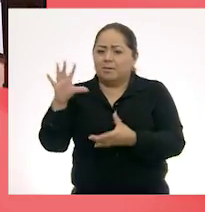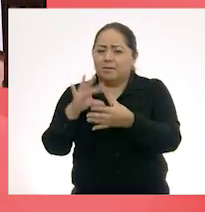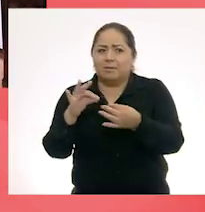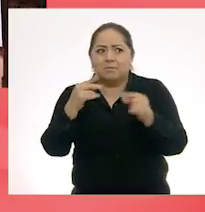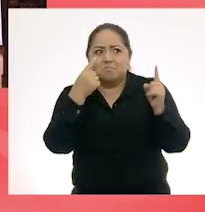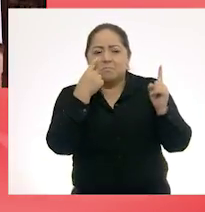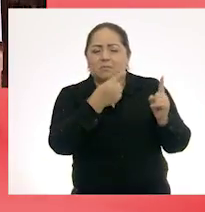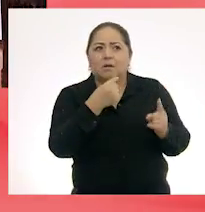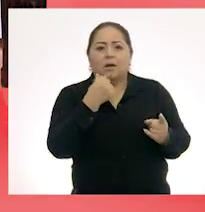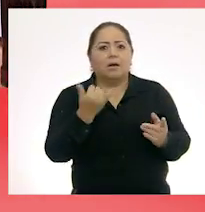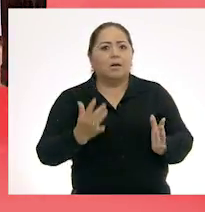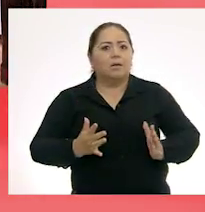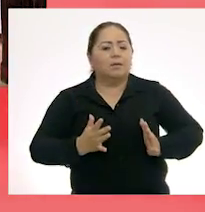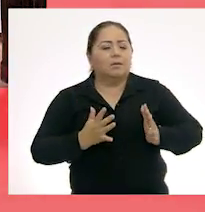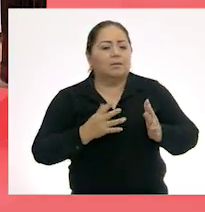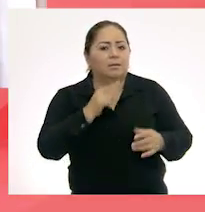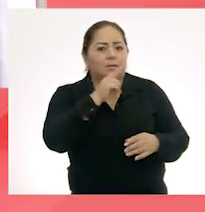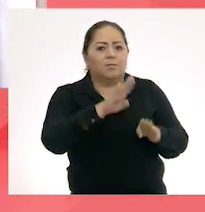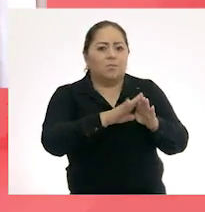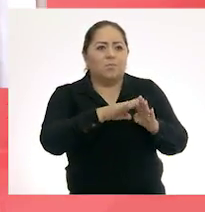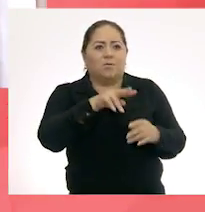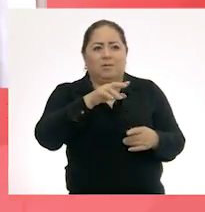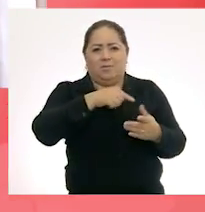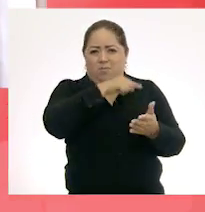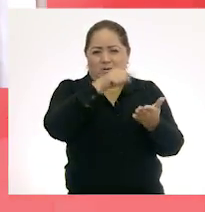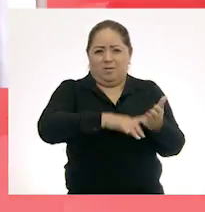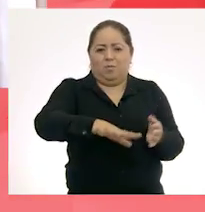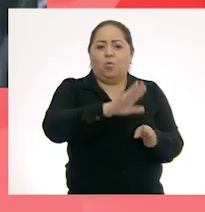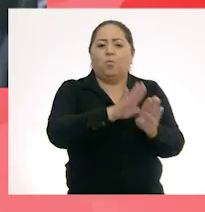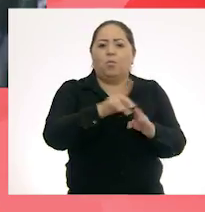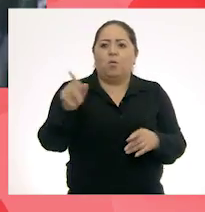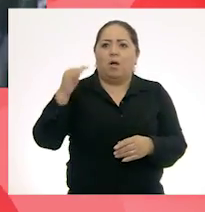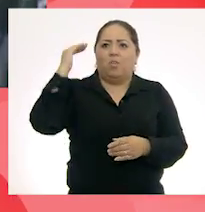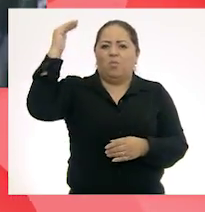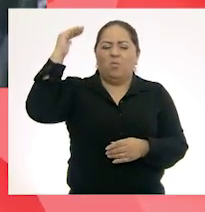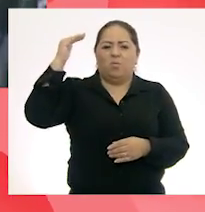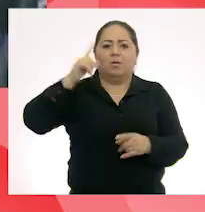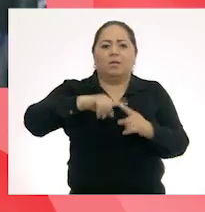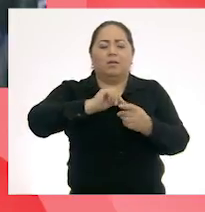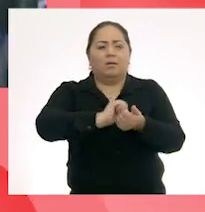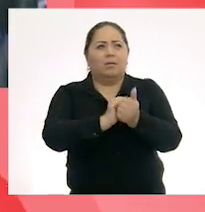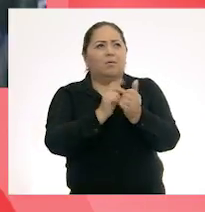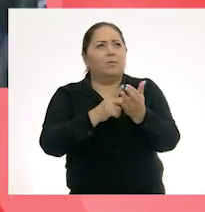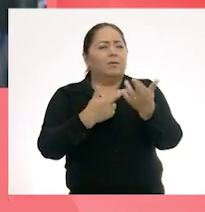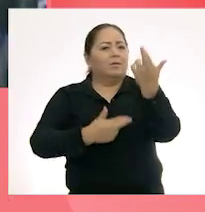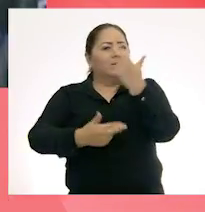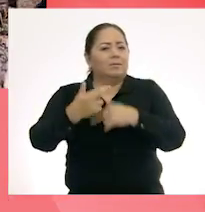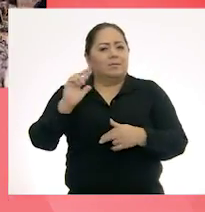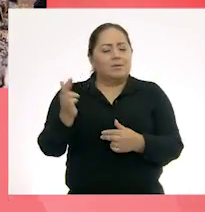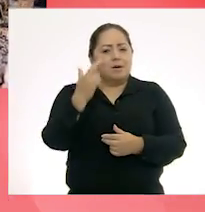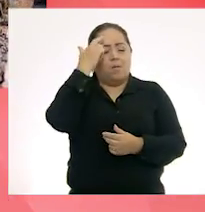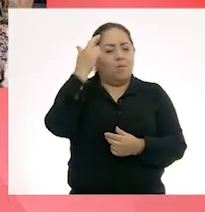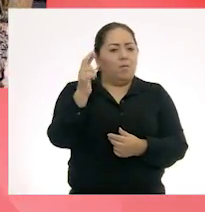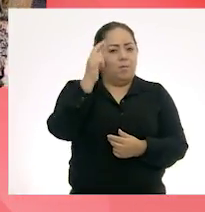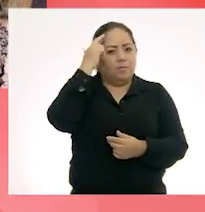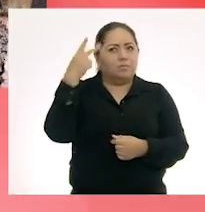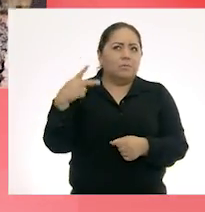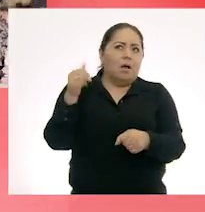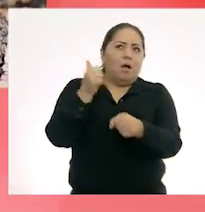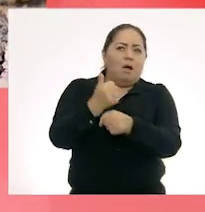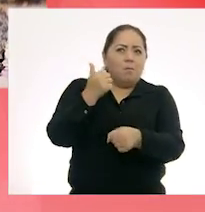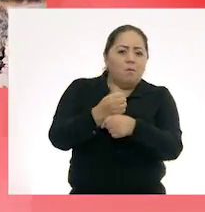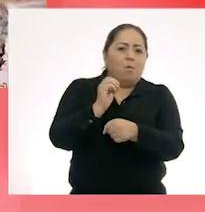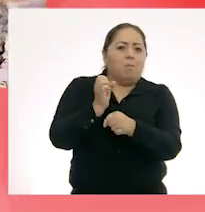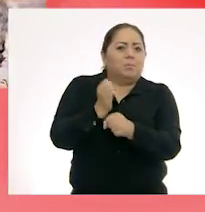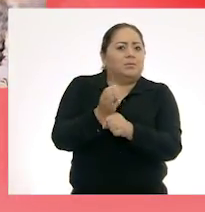una gran expectativa, a lo mejor con la estación Viborillas, como un adulto donde se remonta a lo mejor a recuerdos de sus abuelos o de